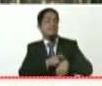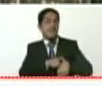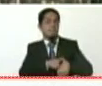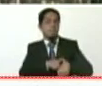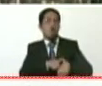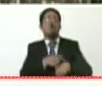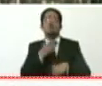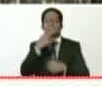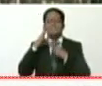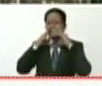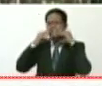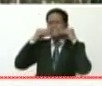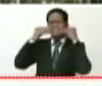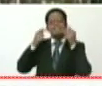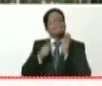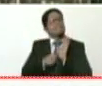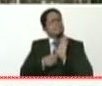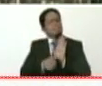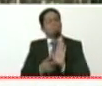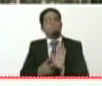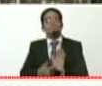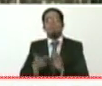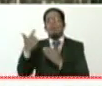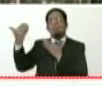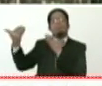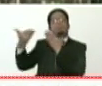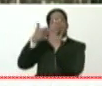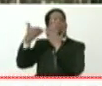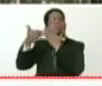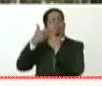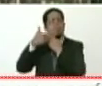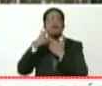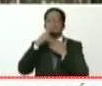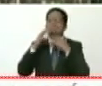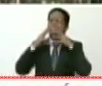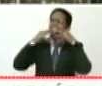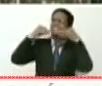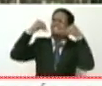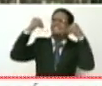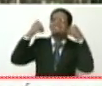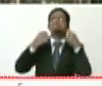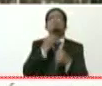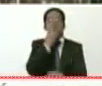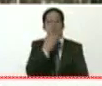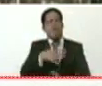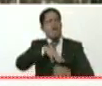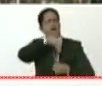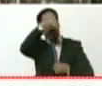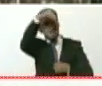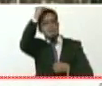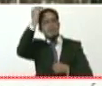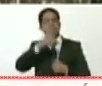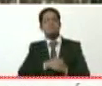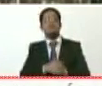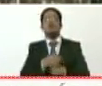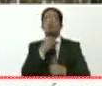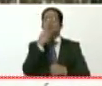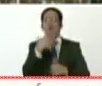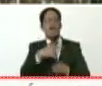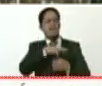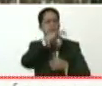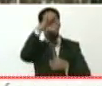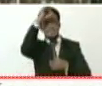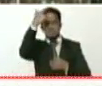pueblo. A agresión imperialista, buena cara, buena alma, buen espíritu